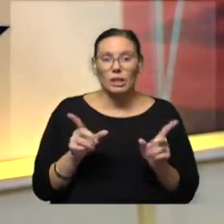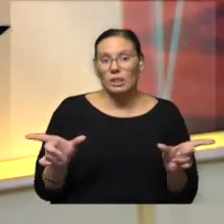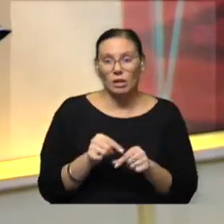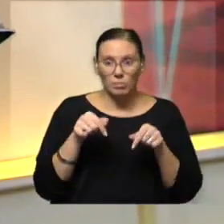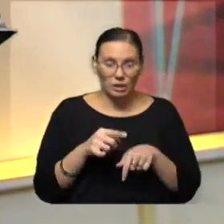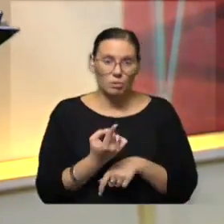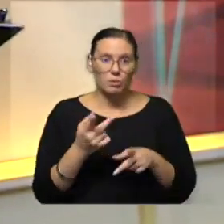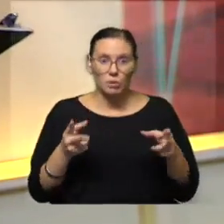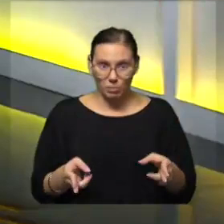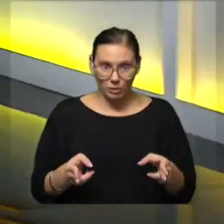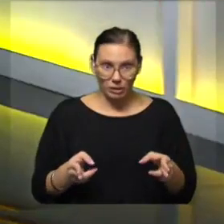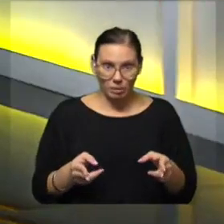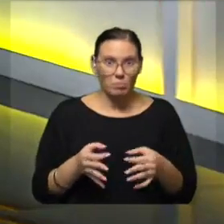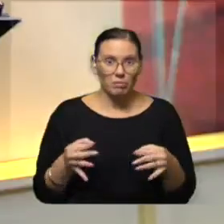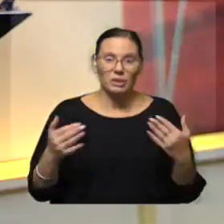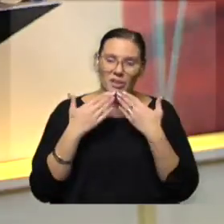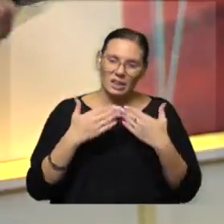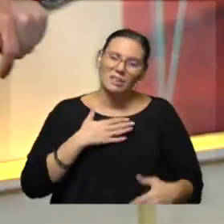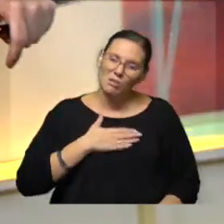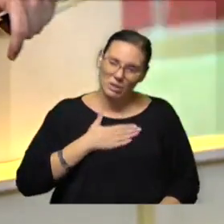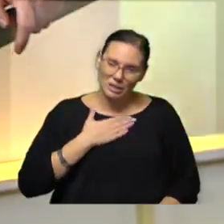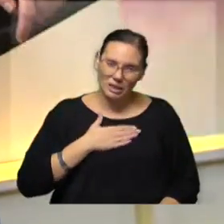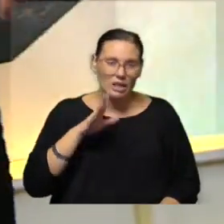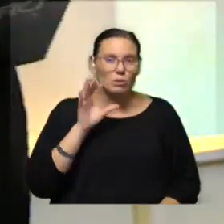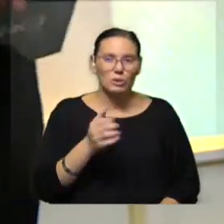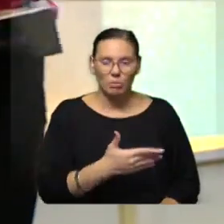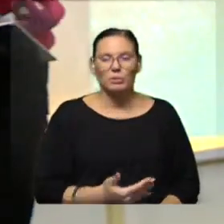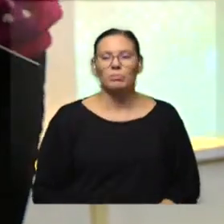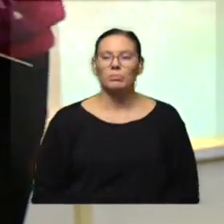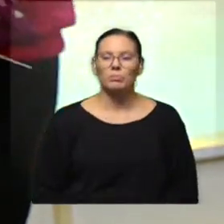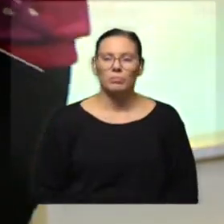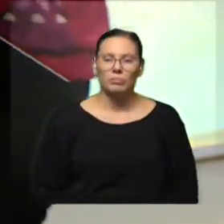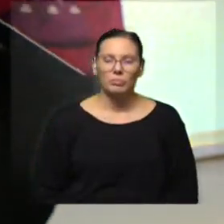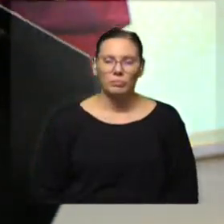este primer bloque. Perfecto. Así que un placer. Gracias. Muchas gracias. Escuchamos. Ya venimos.